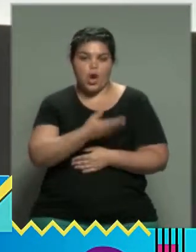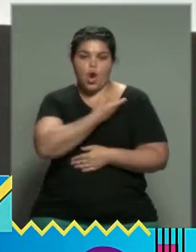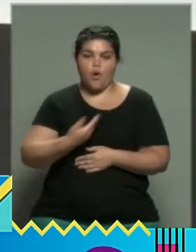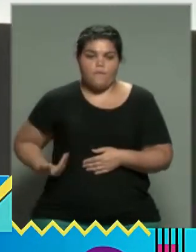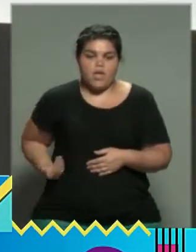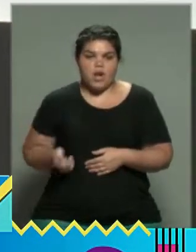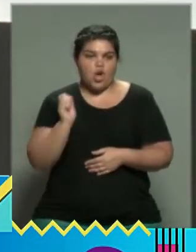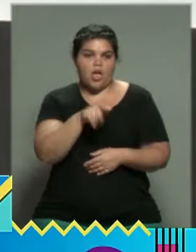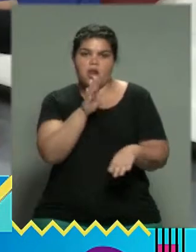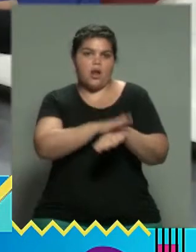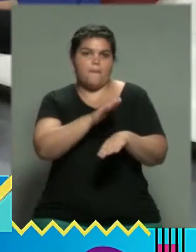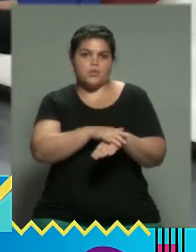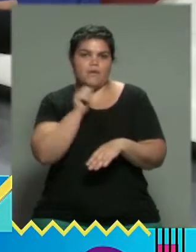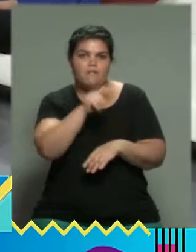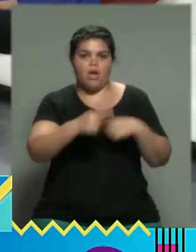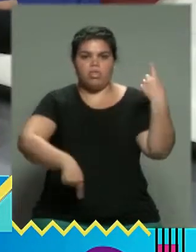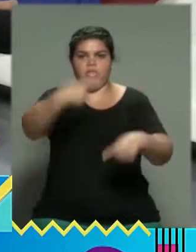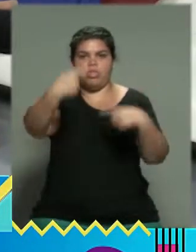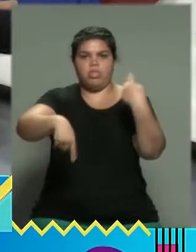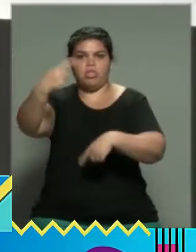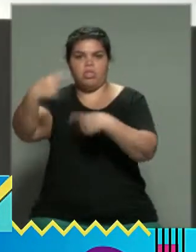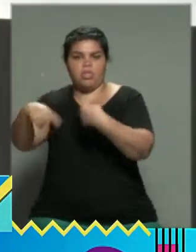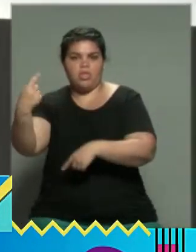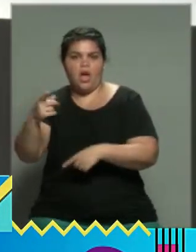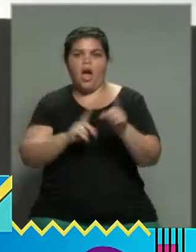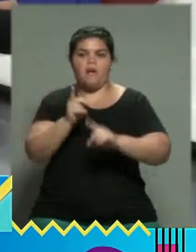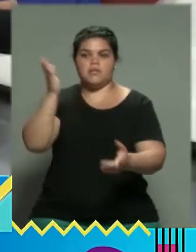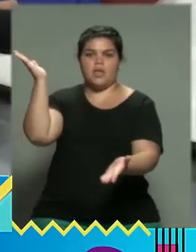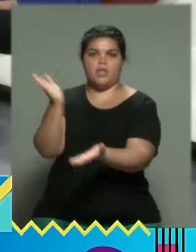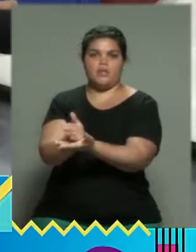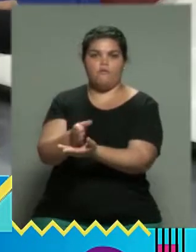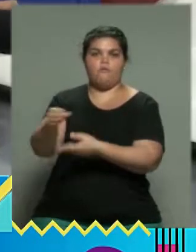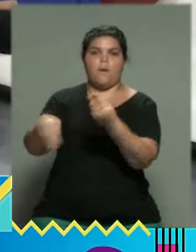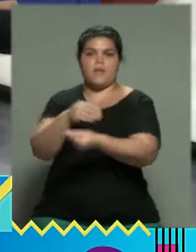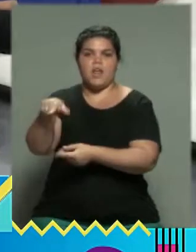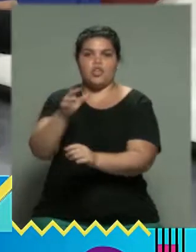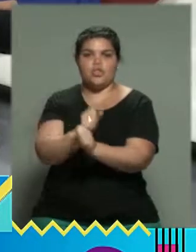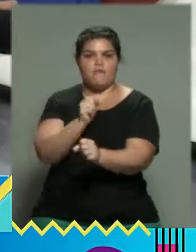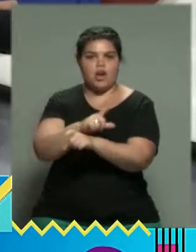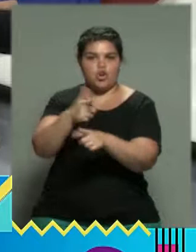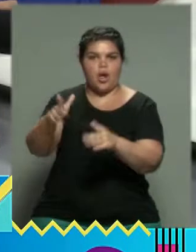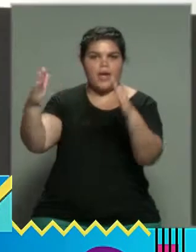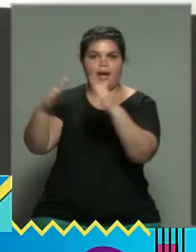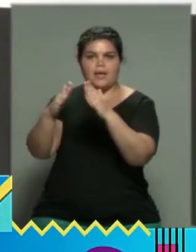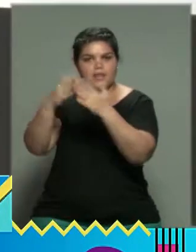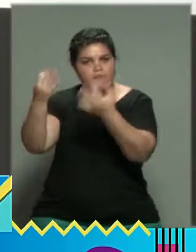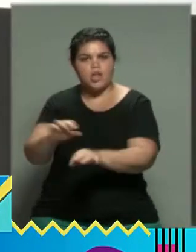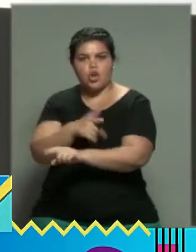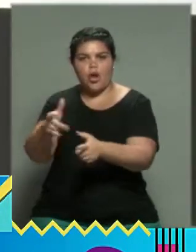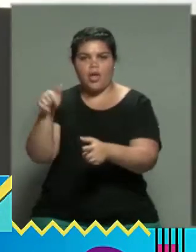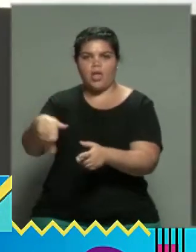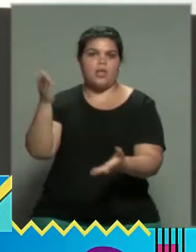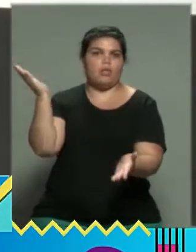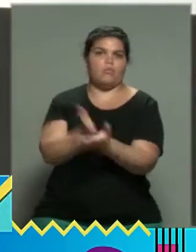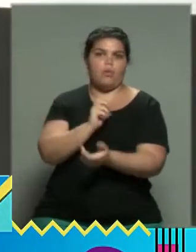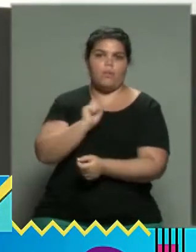genera esa vulneración de derechos, pero a veces se castiga a la familia porque no tienen trabajo, porque no tienen una vivienda digna y se los castiga por eso. Es el